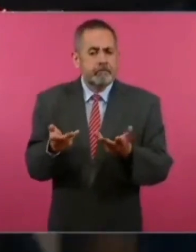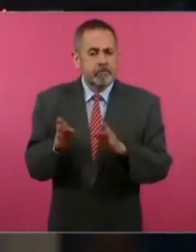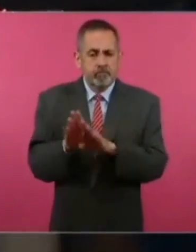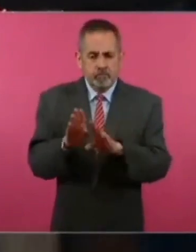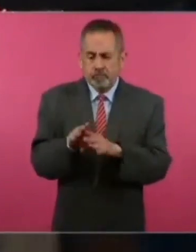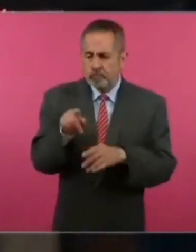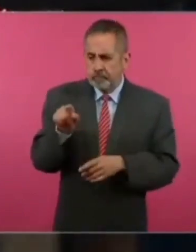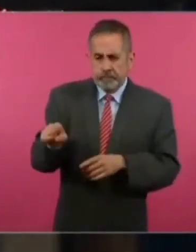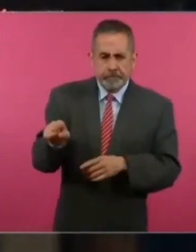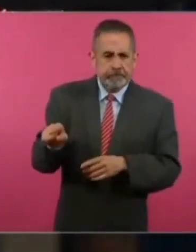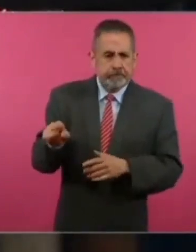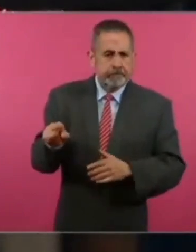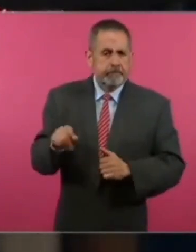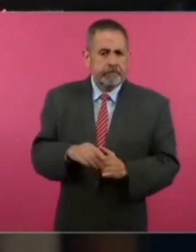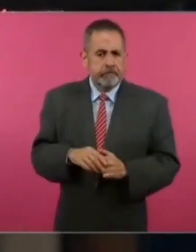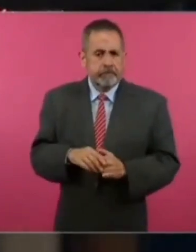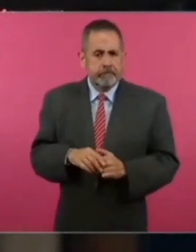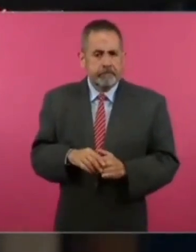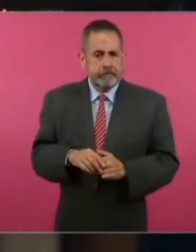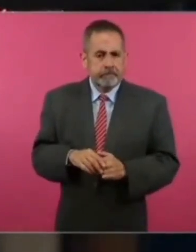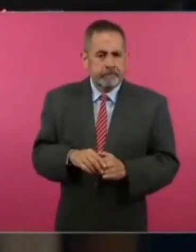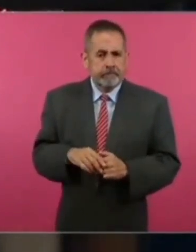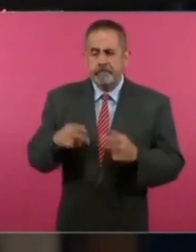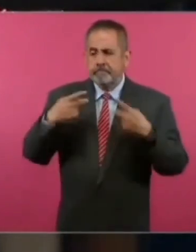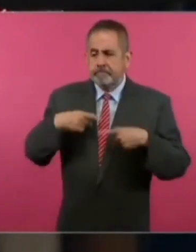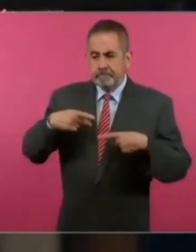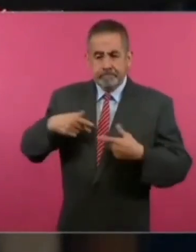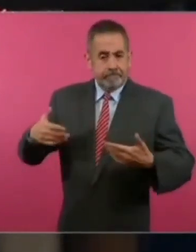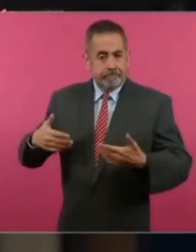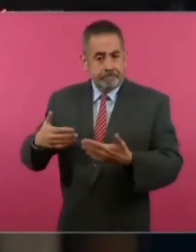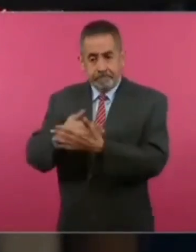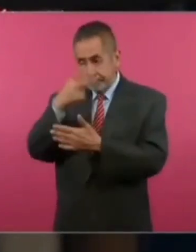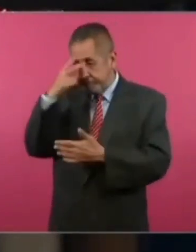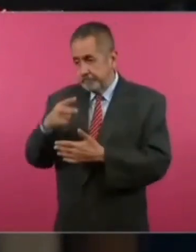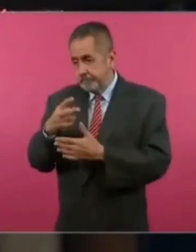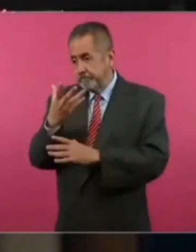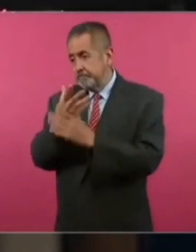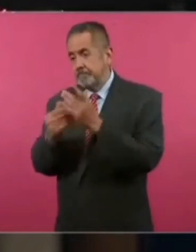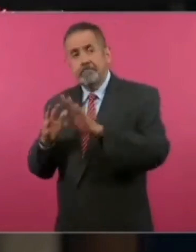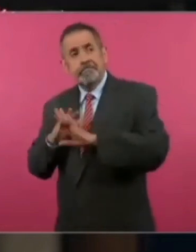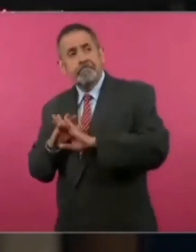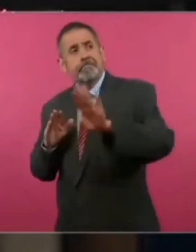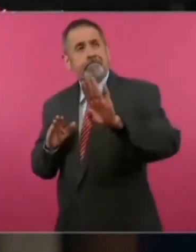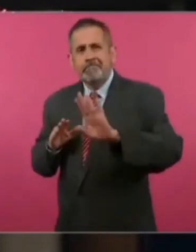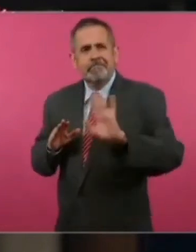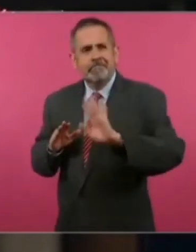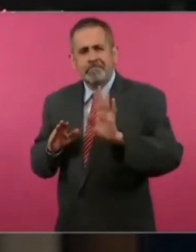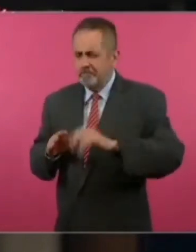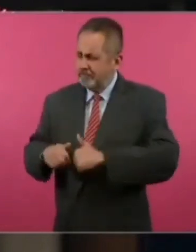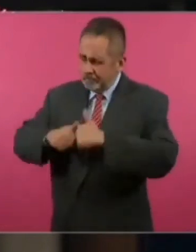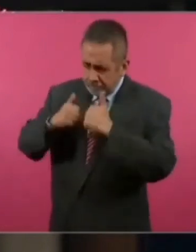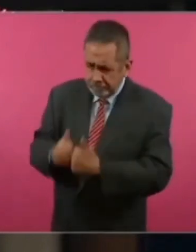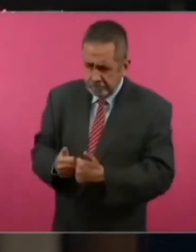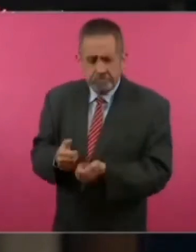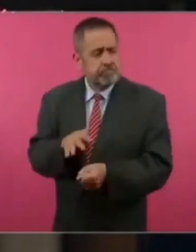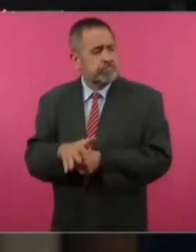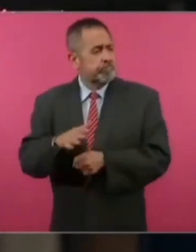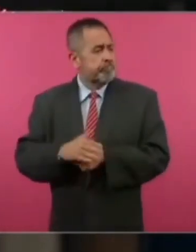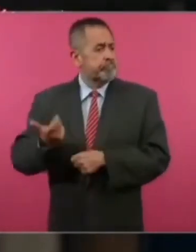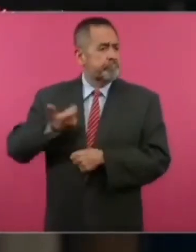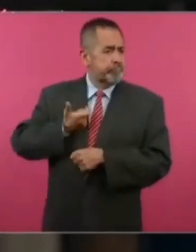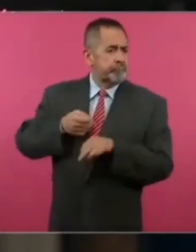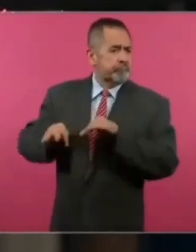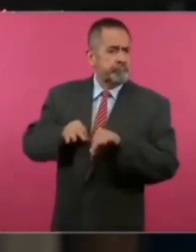resarcido esta intención del mexicano de emigrar a otras partes del mundo, y también saber si